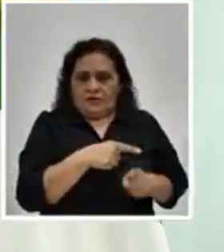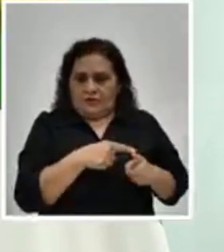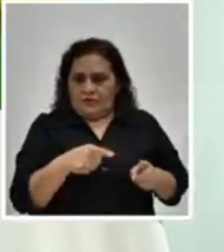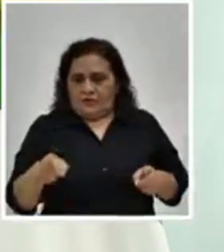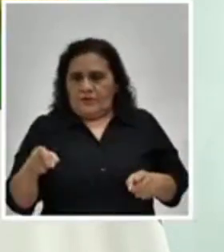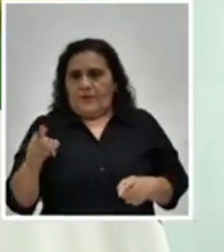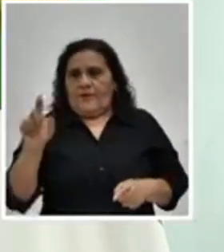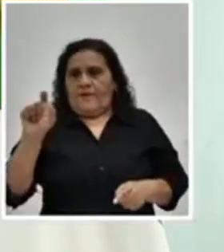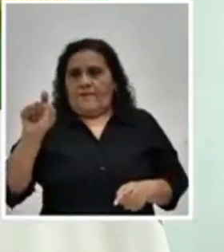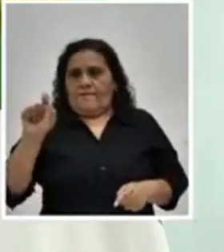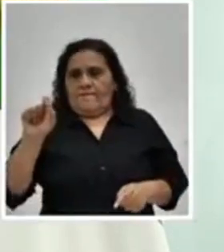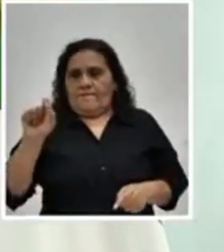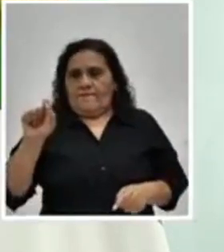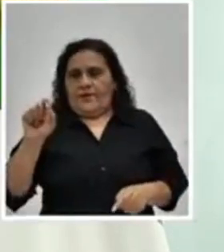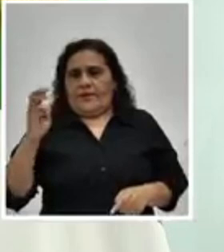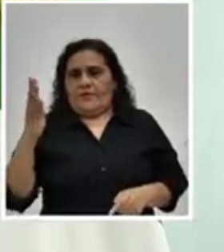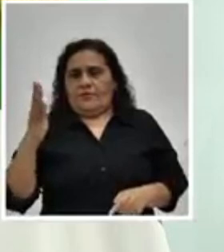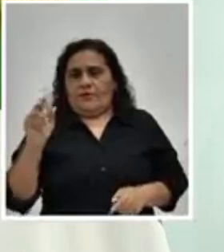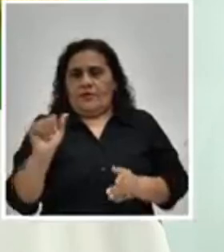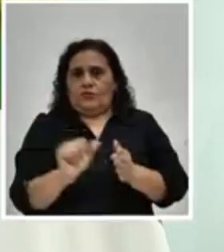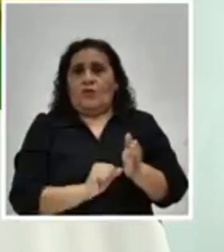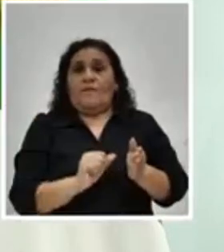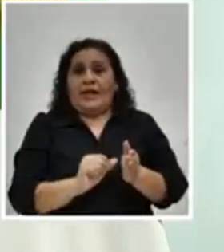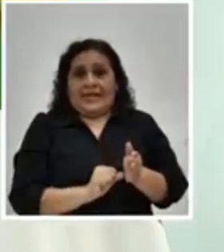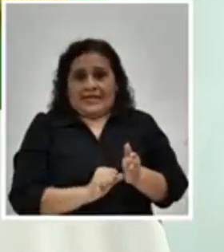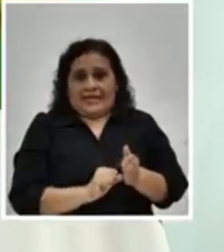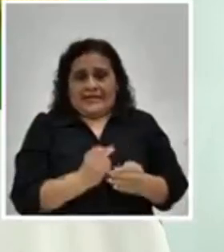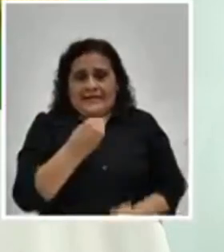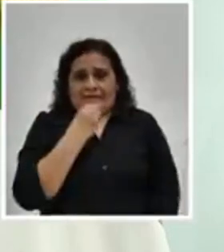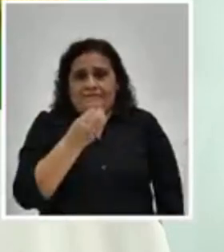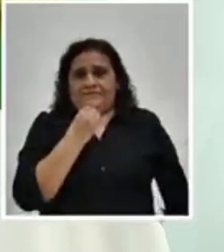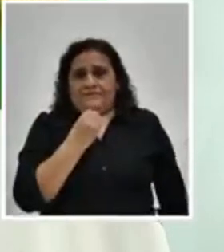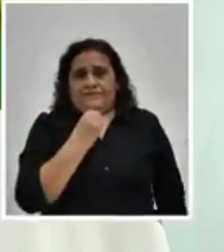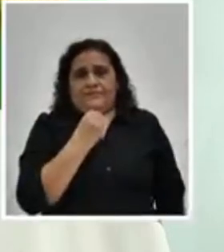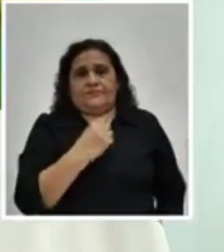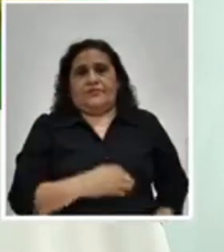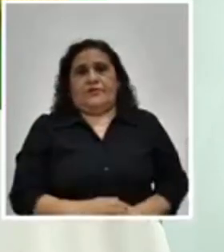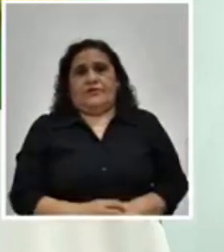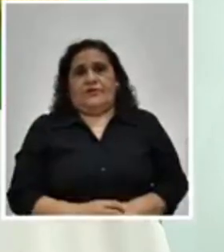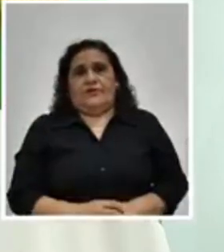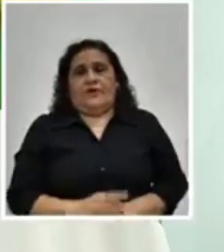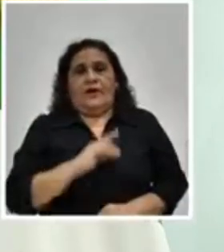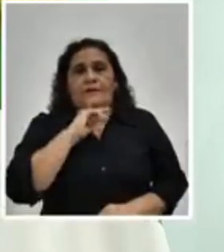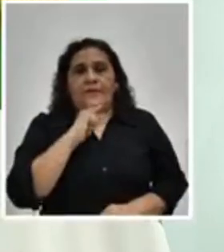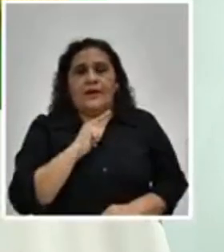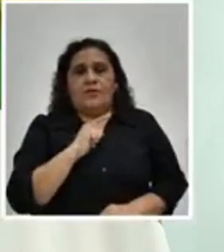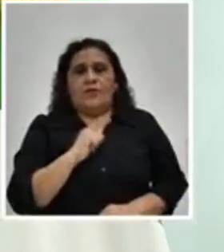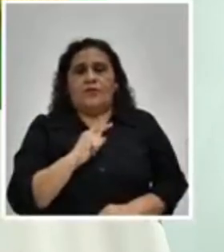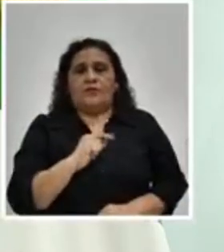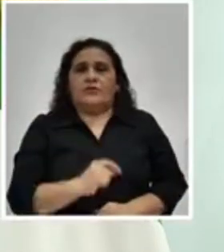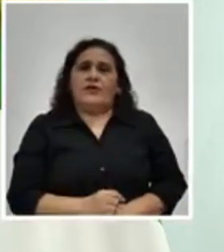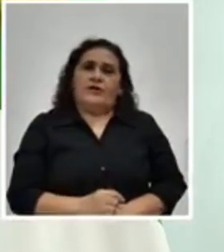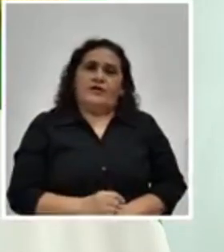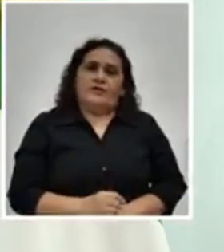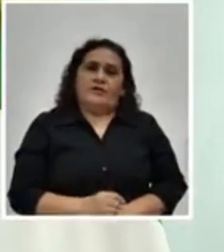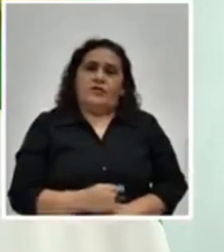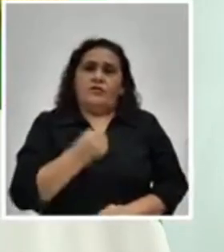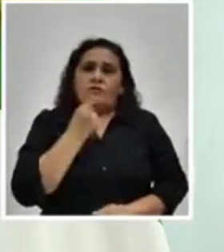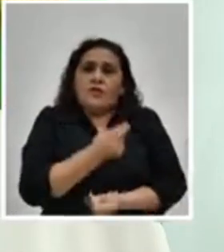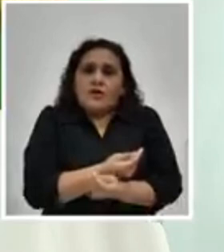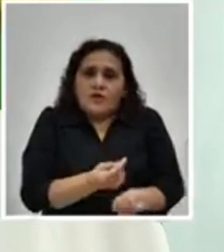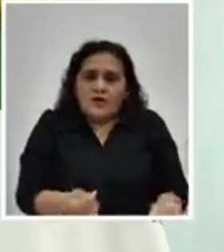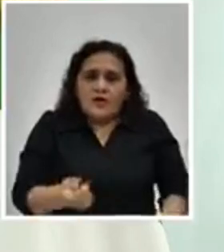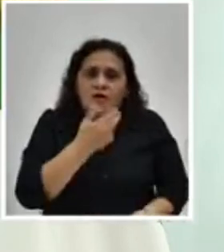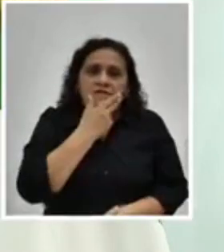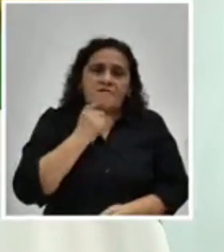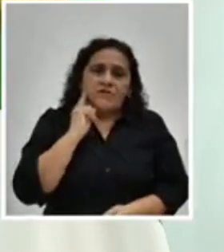meses de edad con inseguridad alimentaria. Contribuir a la mejora de la nutrición infantil en los niños y niñas